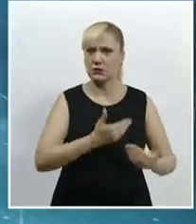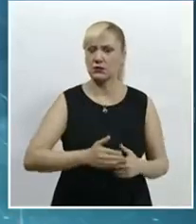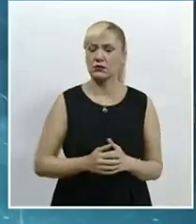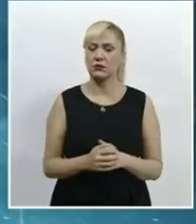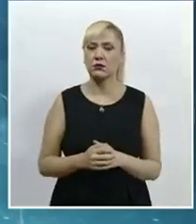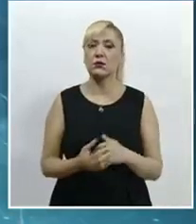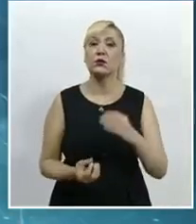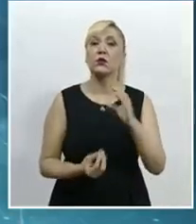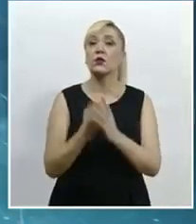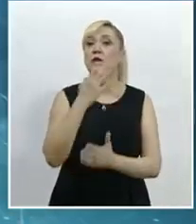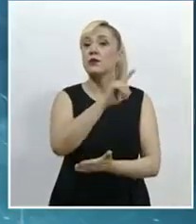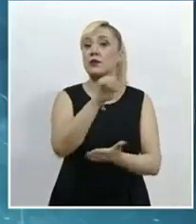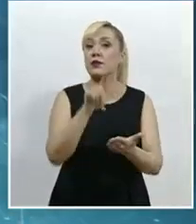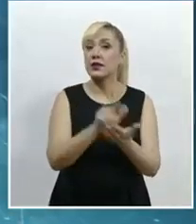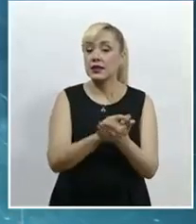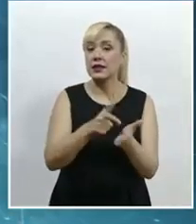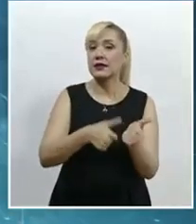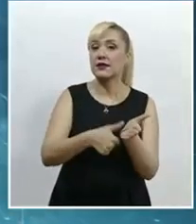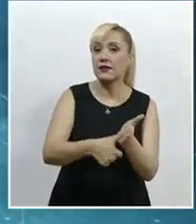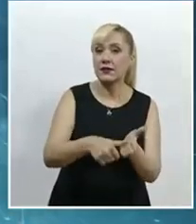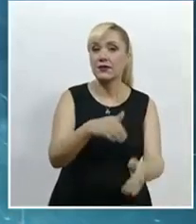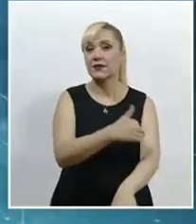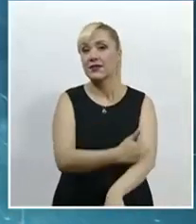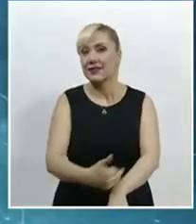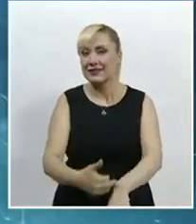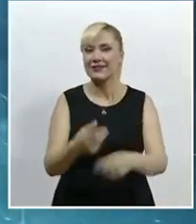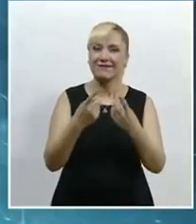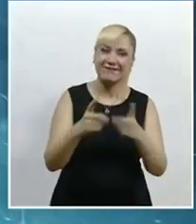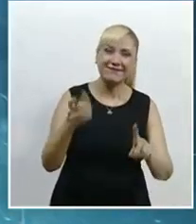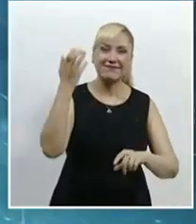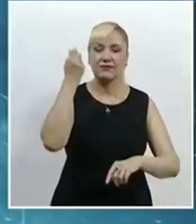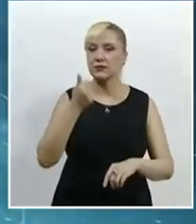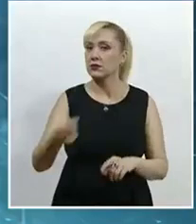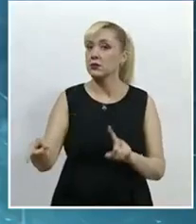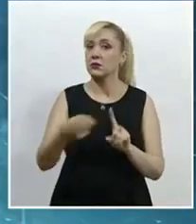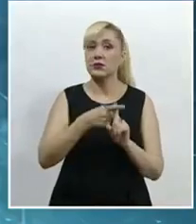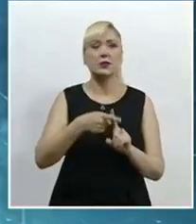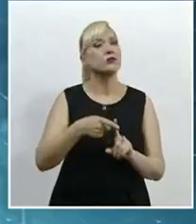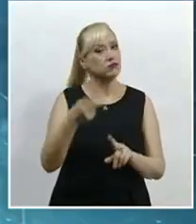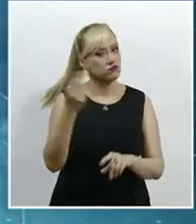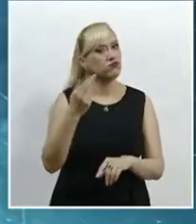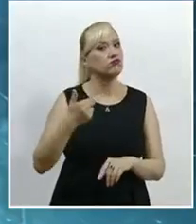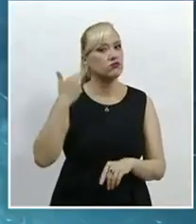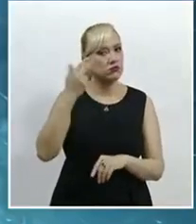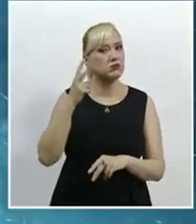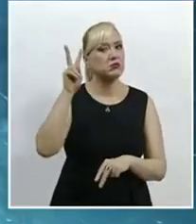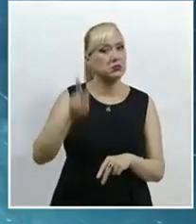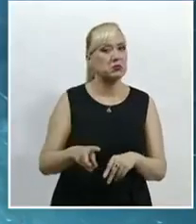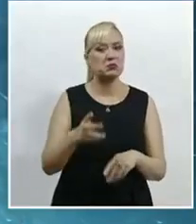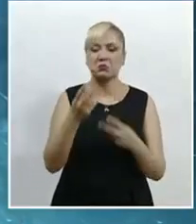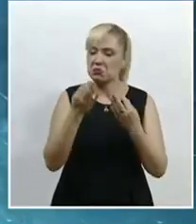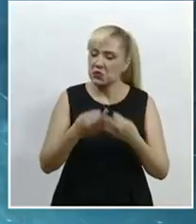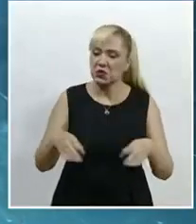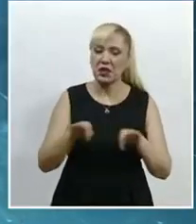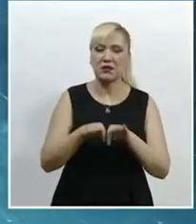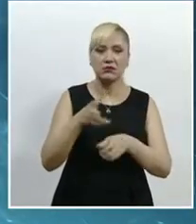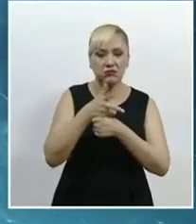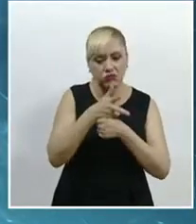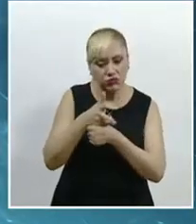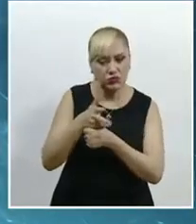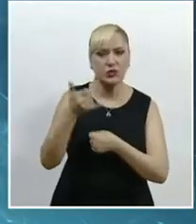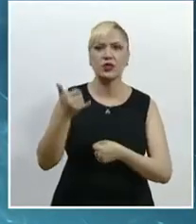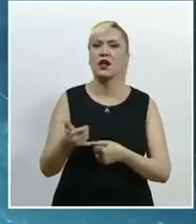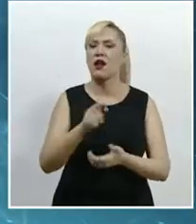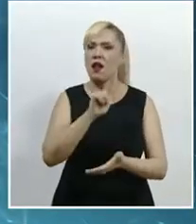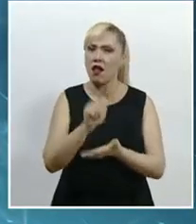El nuevo sistema de justicia civil y familiar privilegia la oralidad, así como los principios de concentración y contradicción.